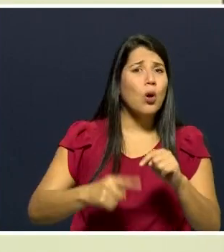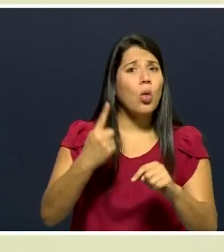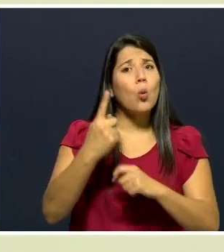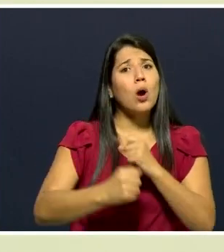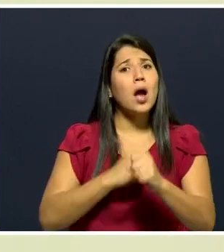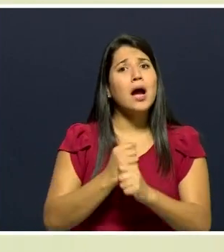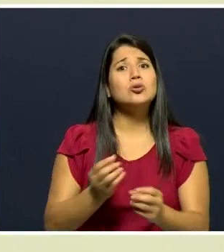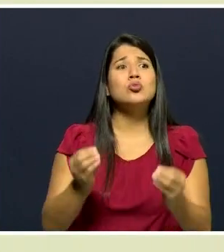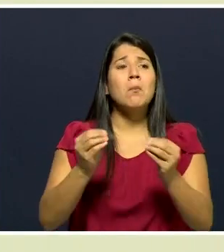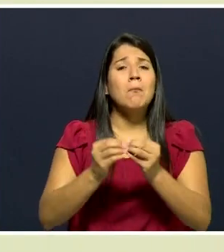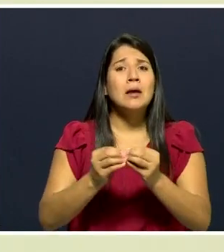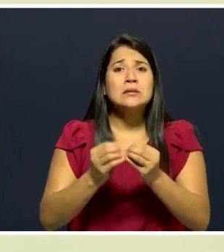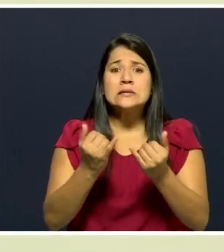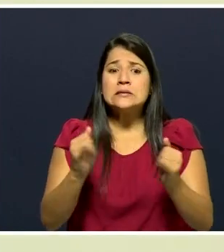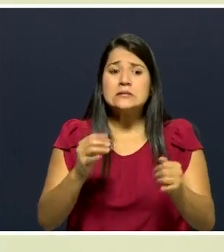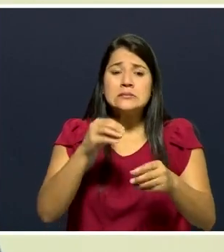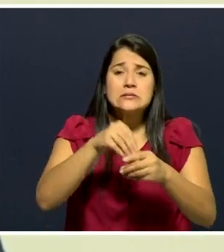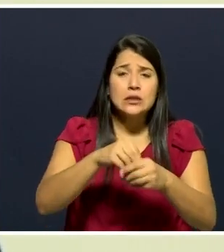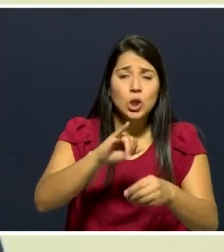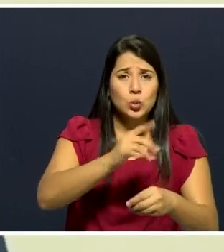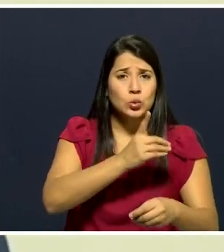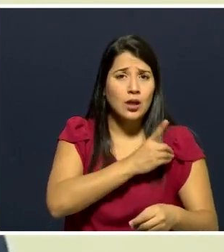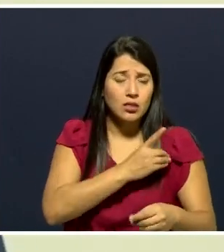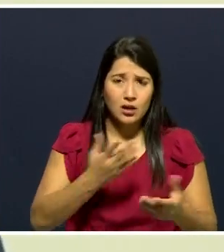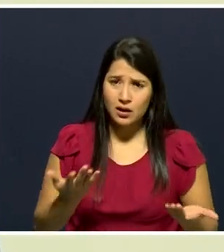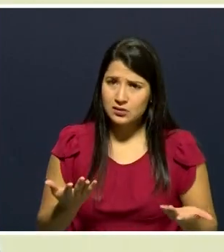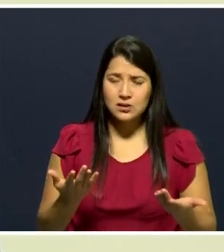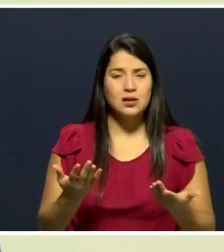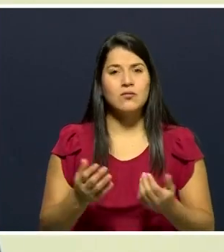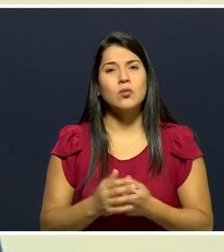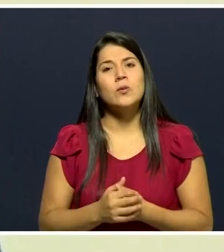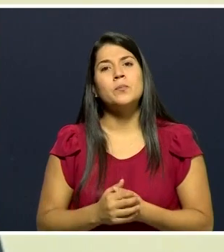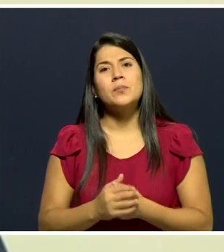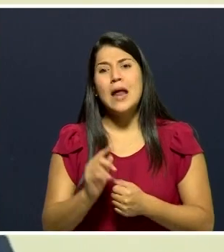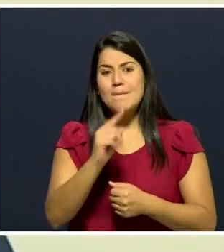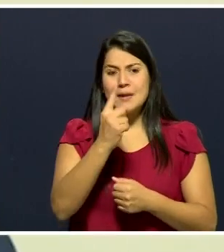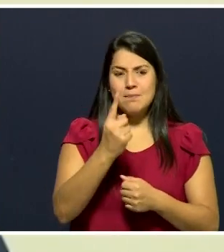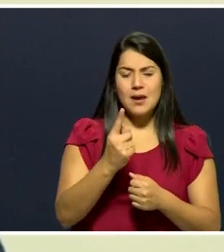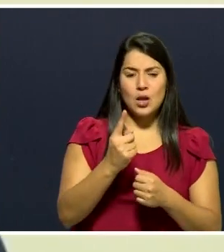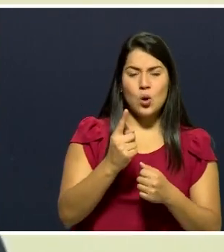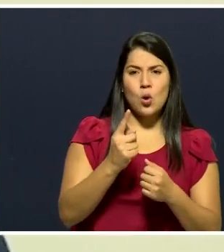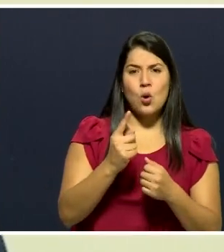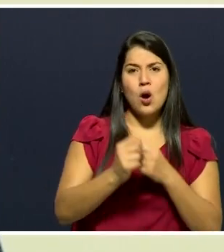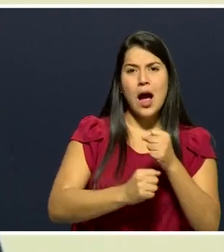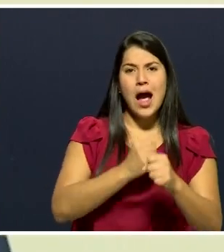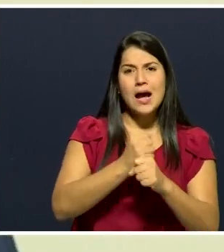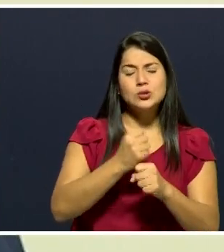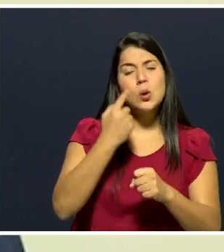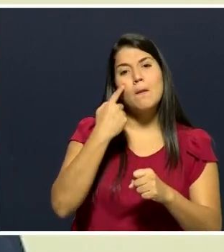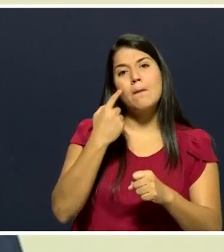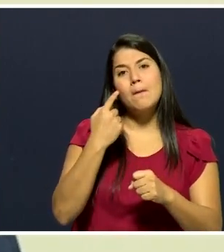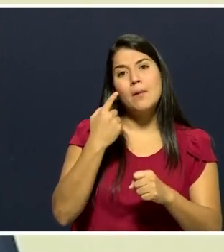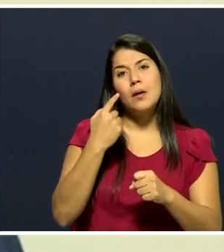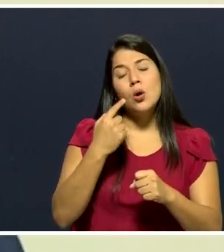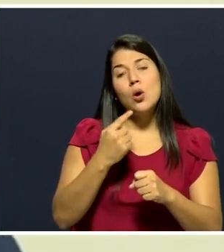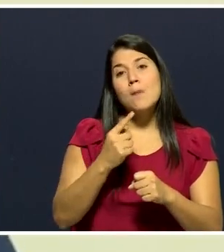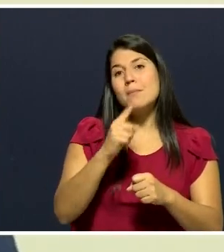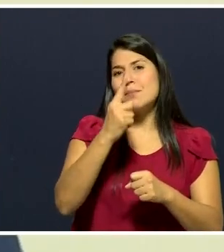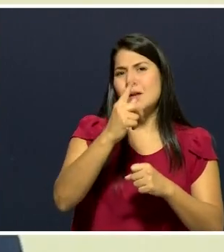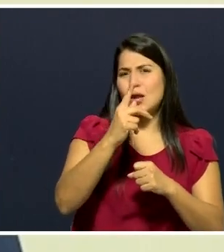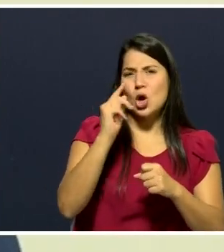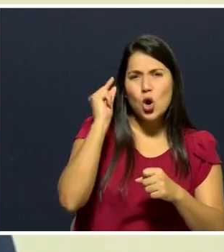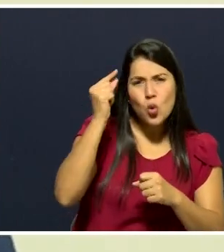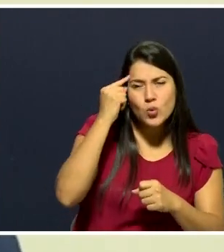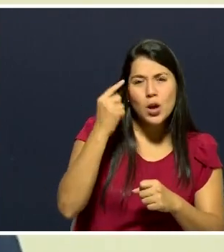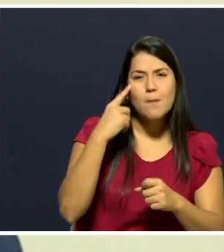de los proyectos. El primer año fue de proyectos para el Partido Unidad Social Cristiana. Un gobierno a la sombra no fue lo